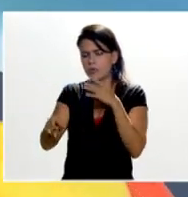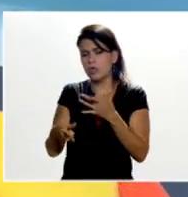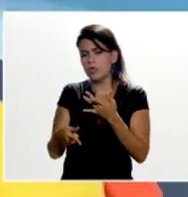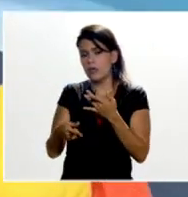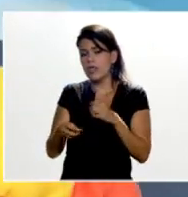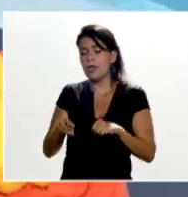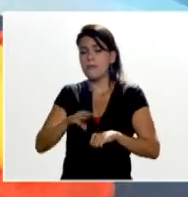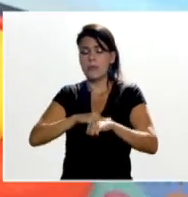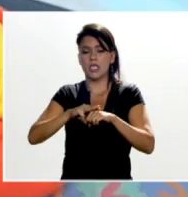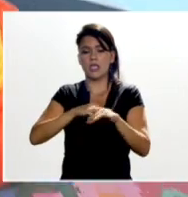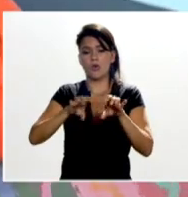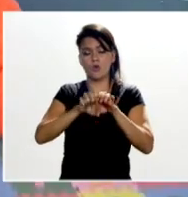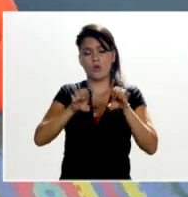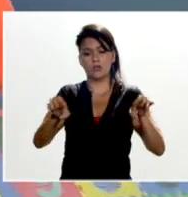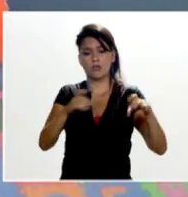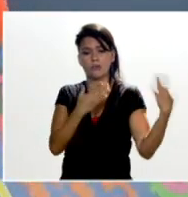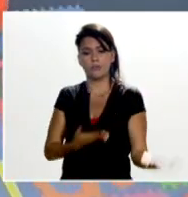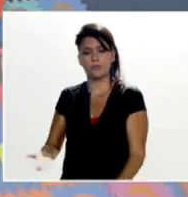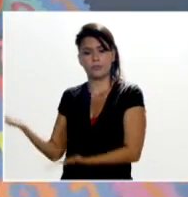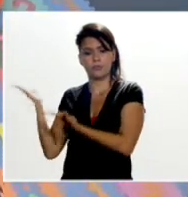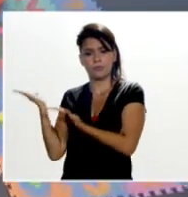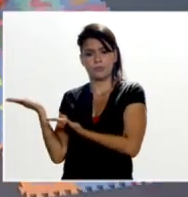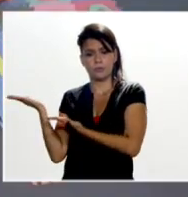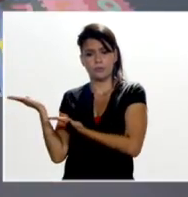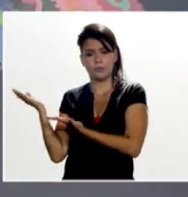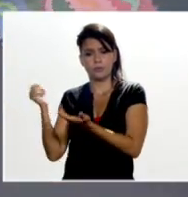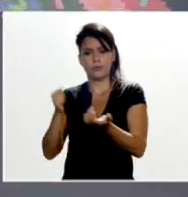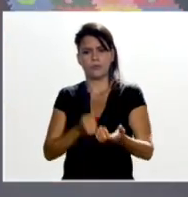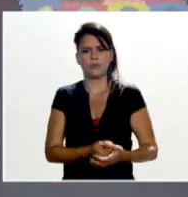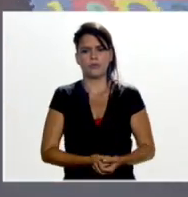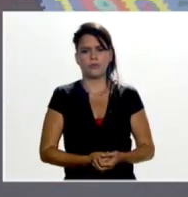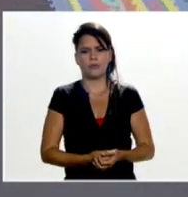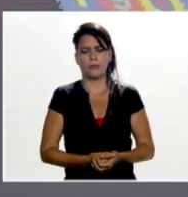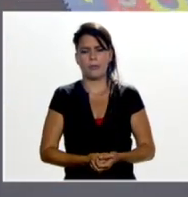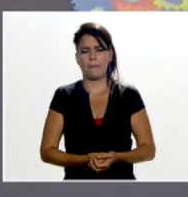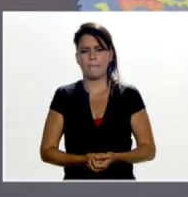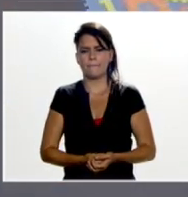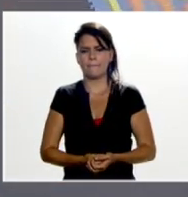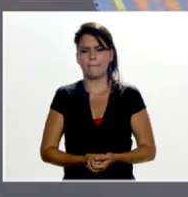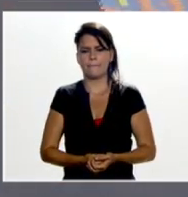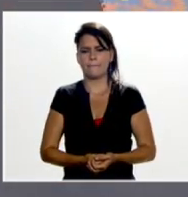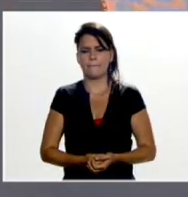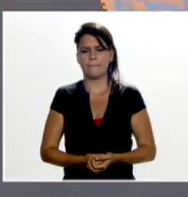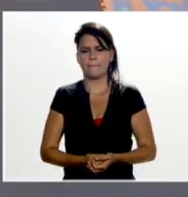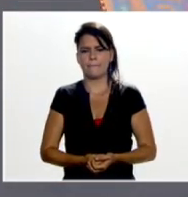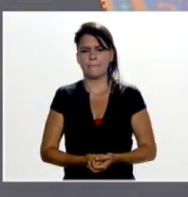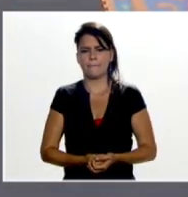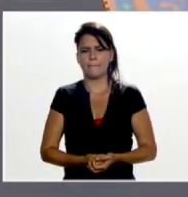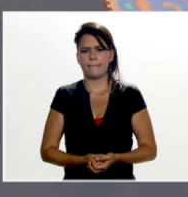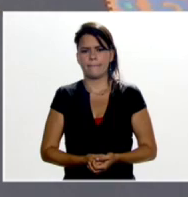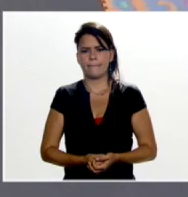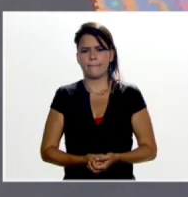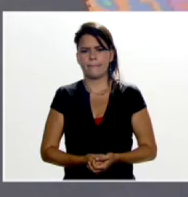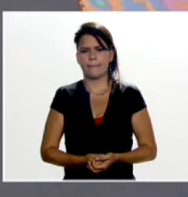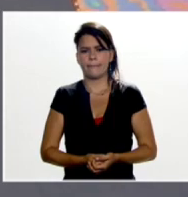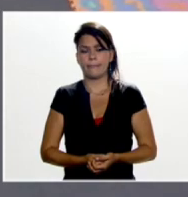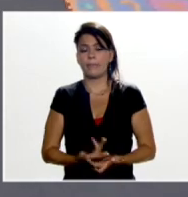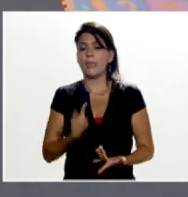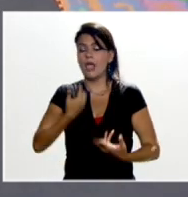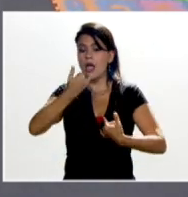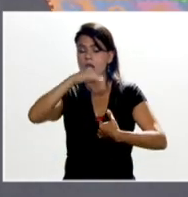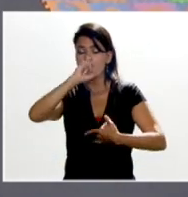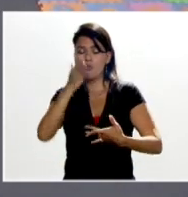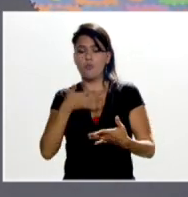página web del Ministerio del Poder Popular para la Educación, me.gov.be. Allí